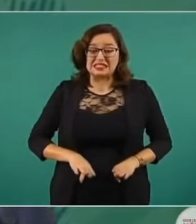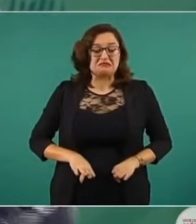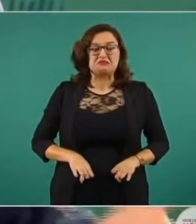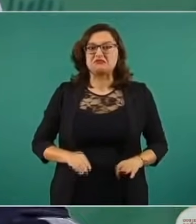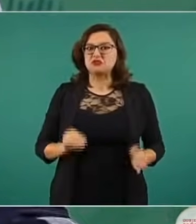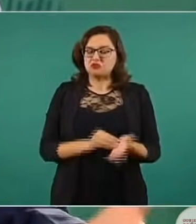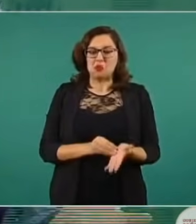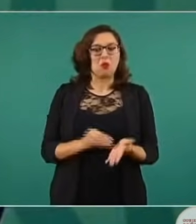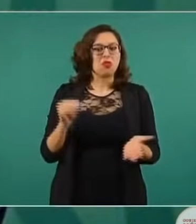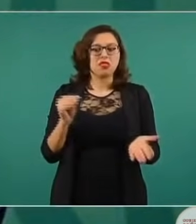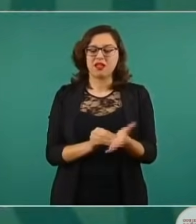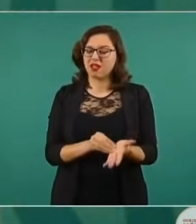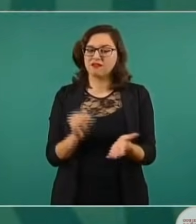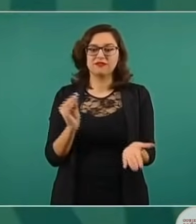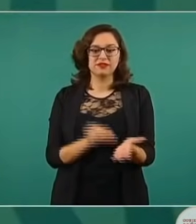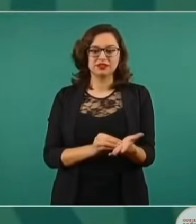sigue